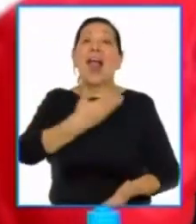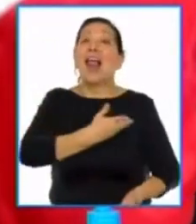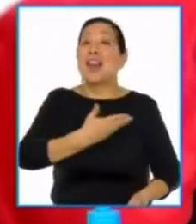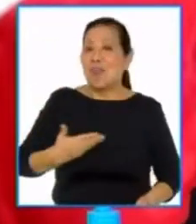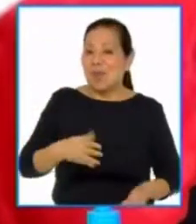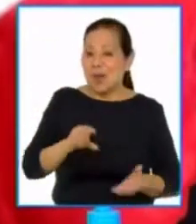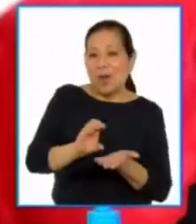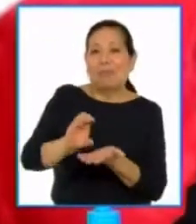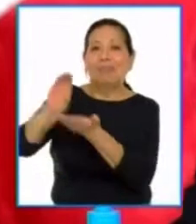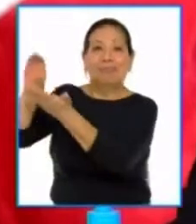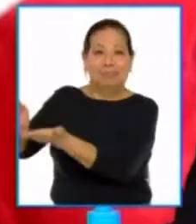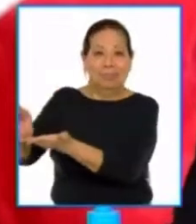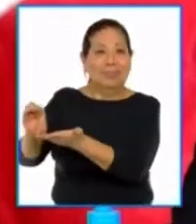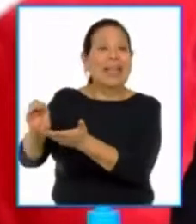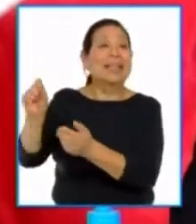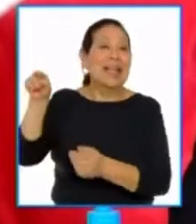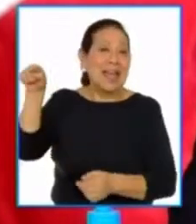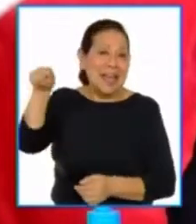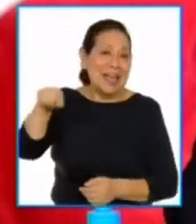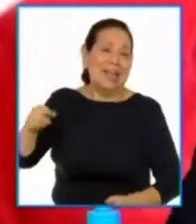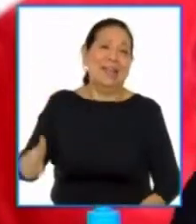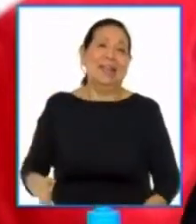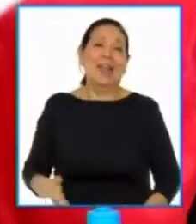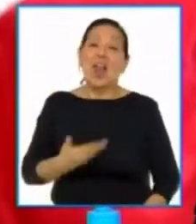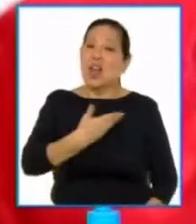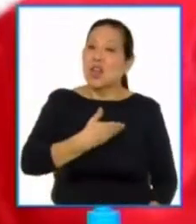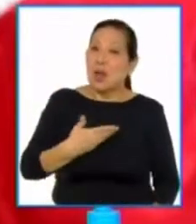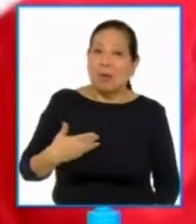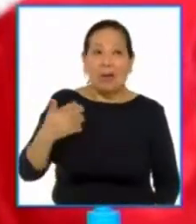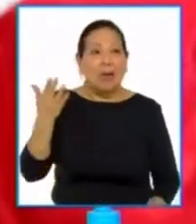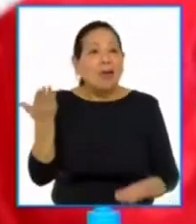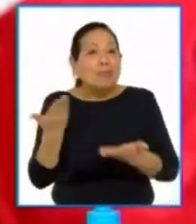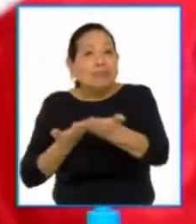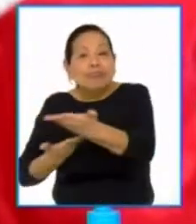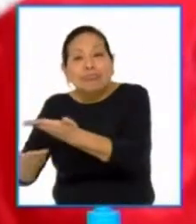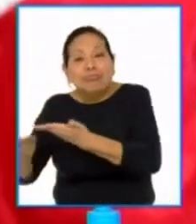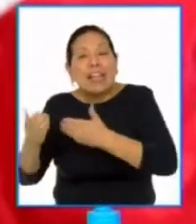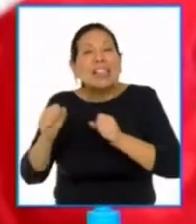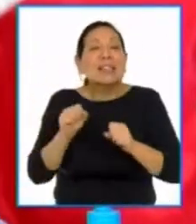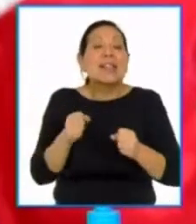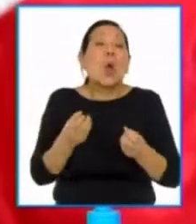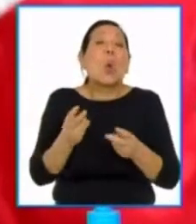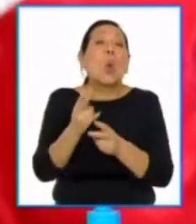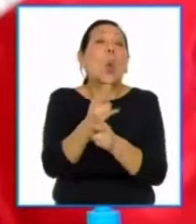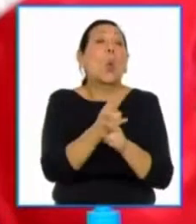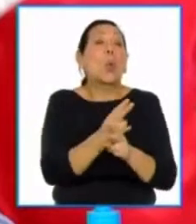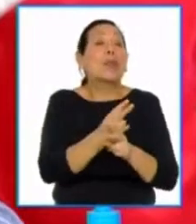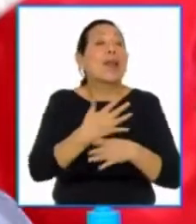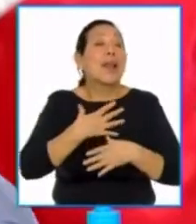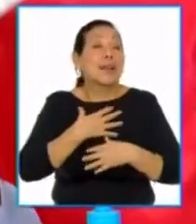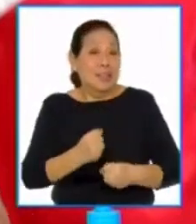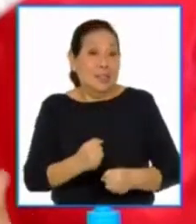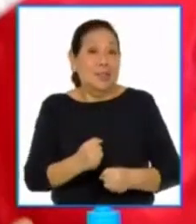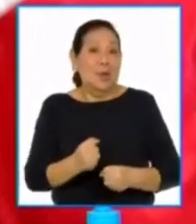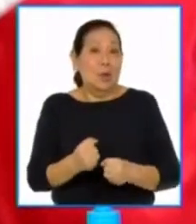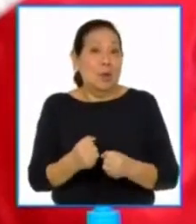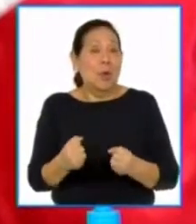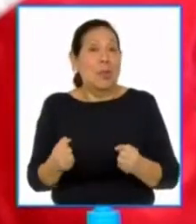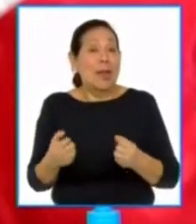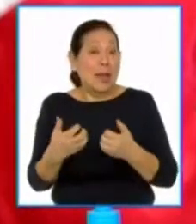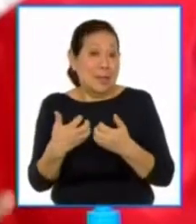hecho una intervención inteligente que cuidará la salud de estas